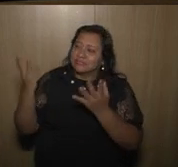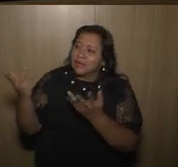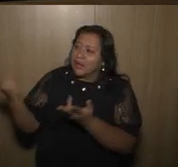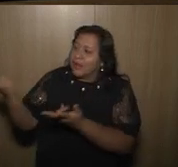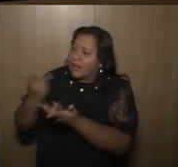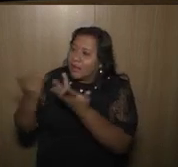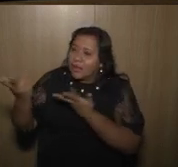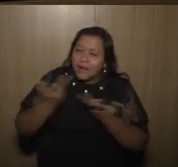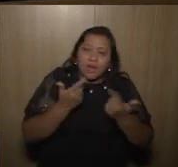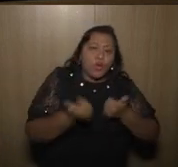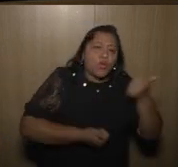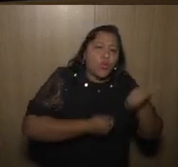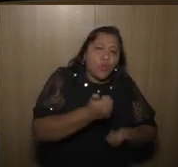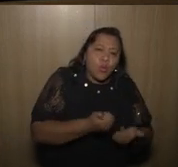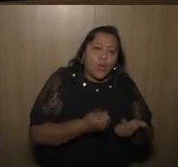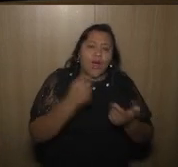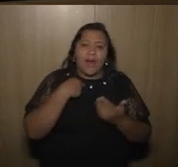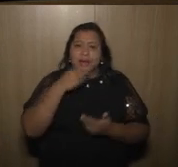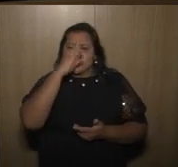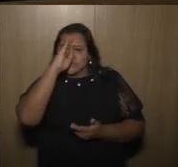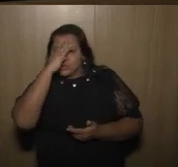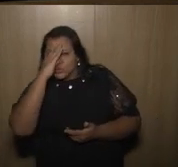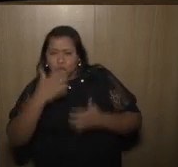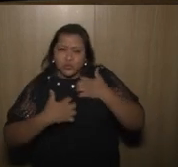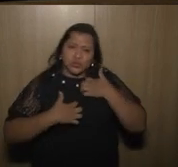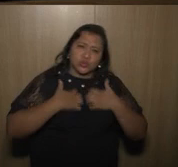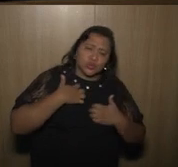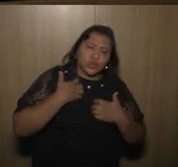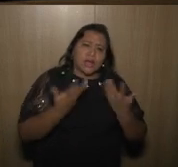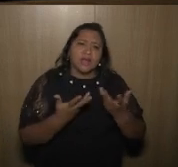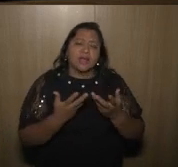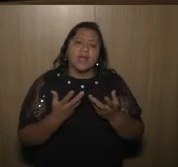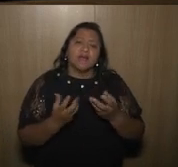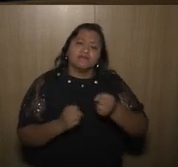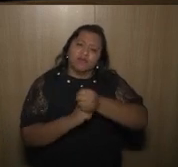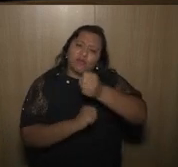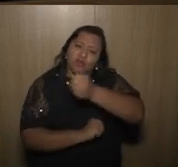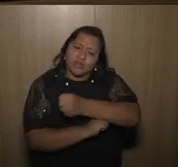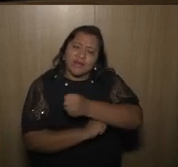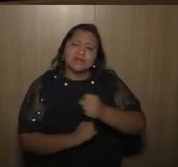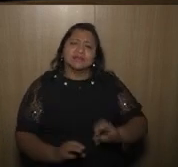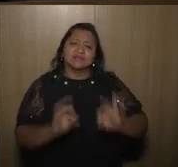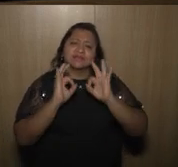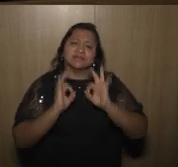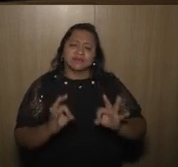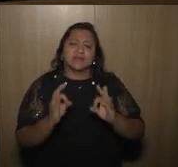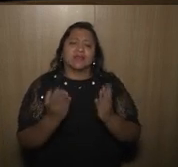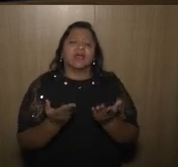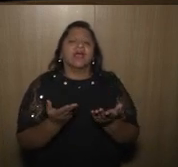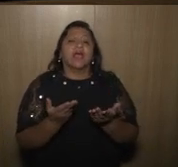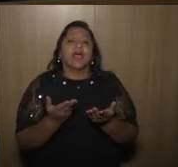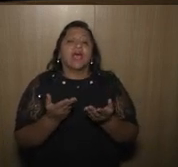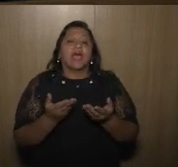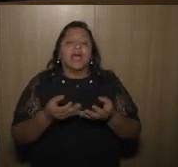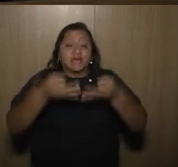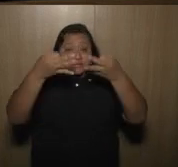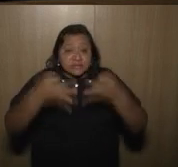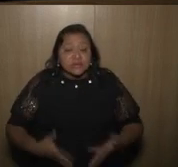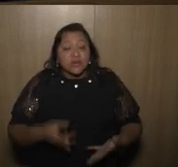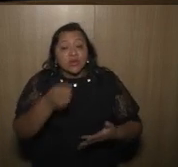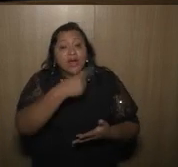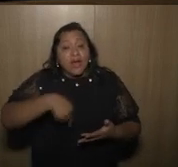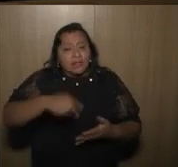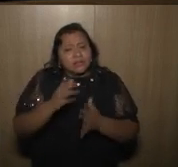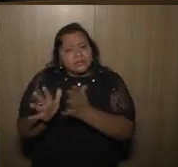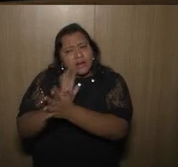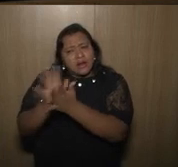sus referencias, expectativas de fortalecer el sistema de aseguramiento de la calidad. En el marco de esa oportunidad de